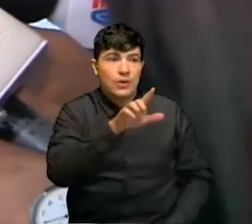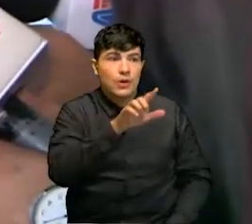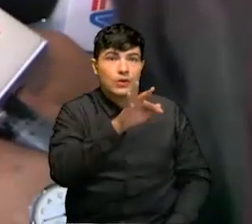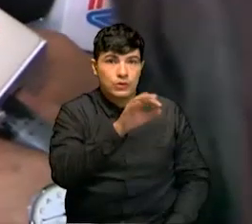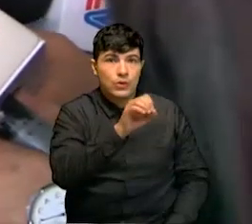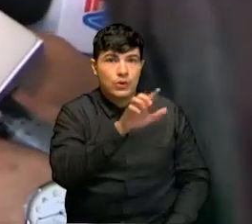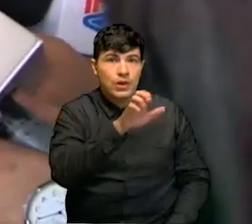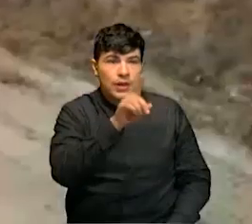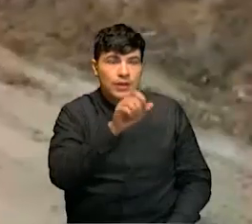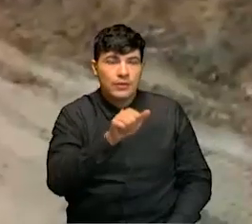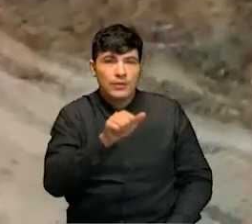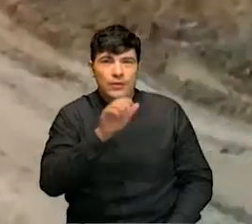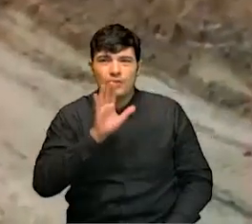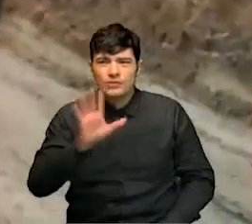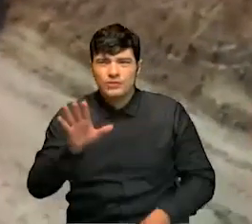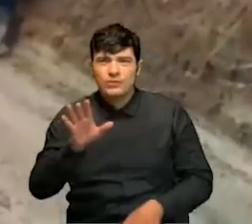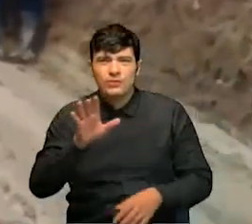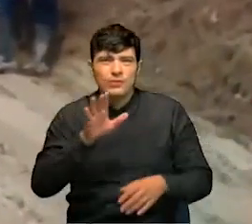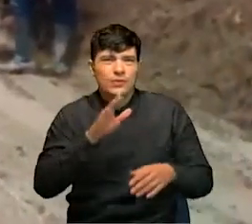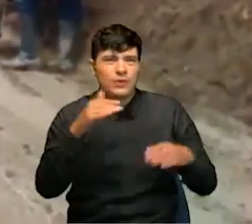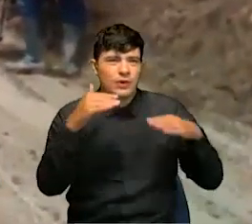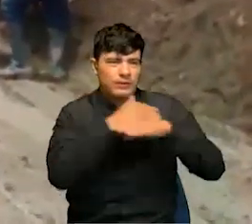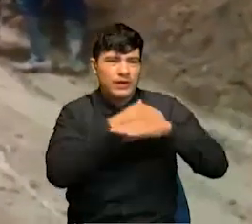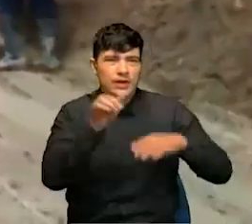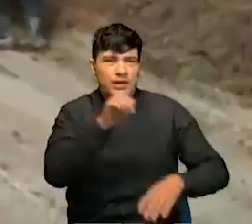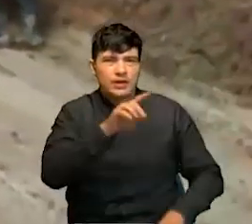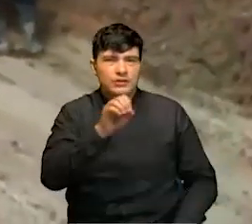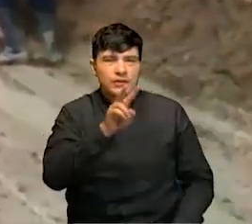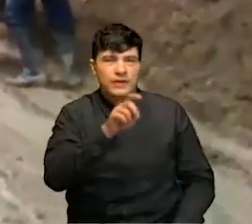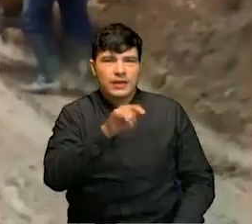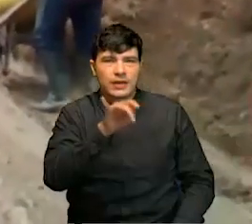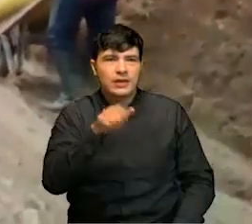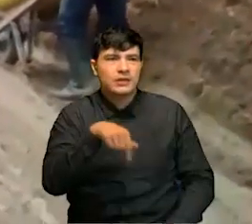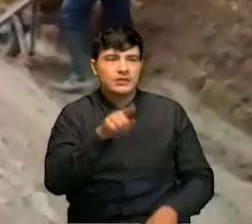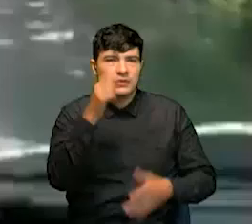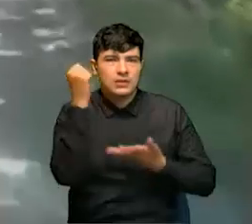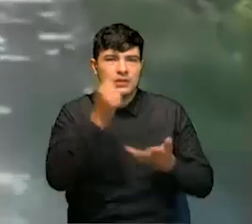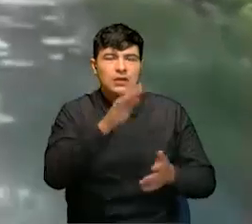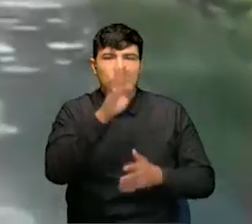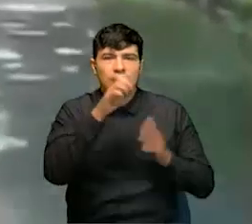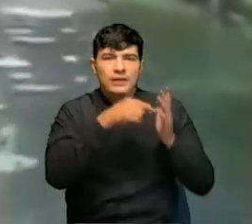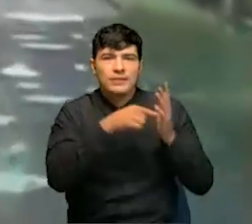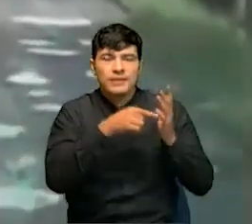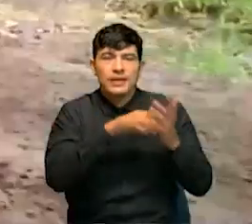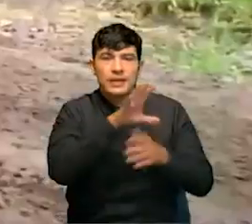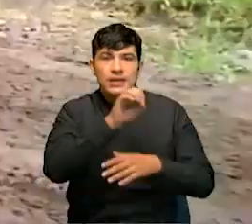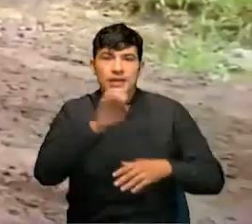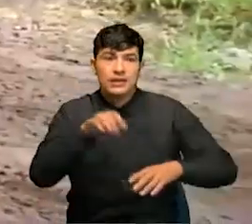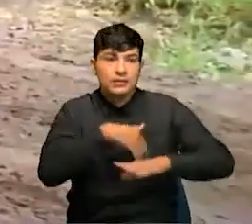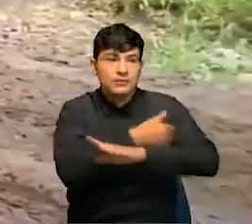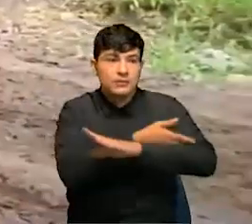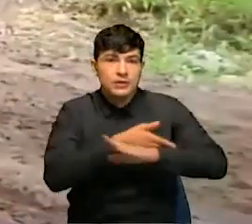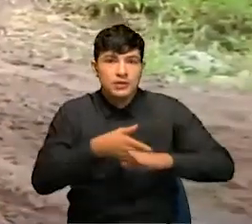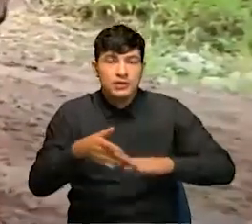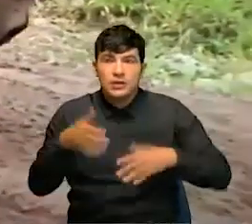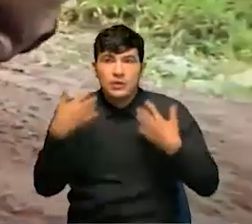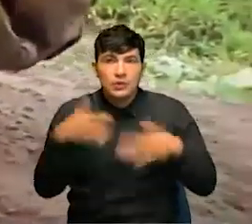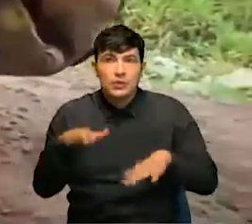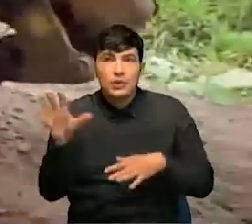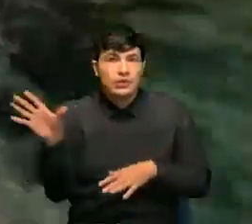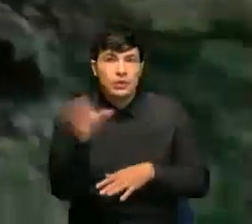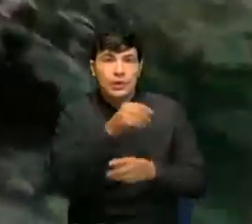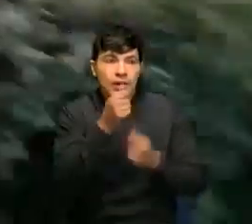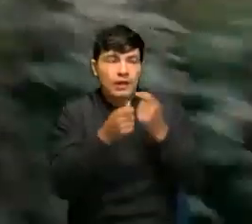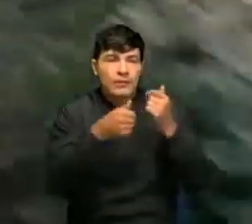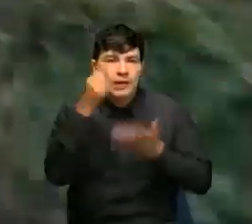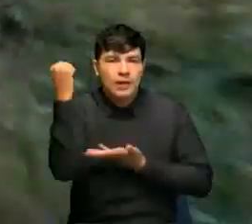gibraltar lo que llamamos la vida la soberanía se basa en inversión de 9 mil 500 millones de pesos todos los recursos son de la